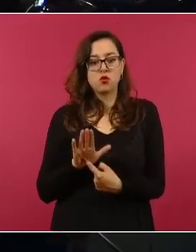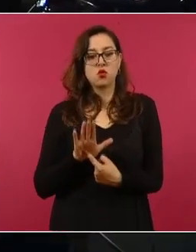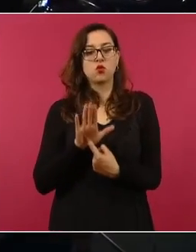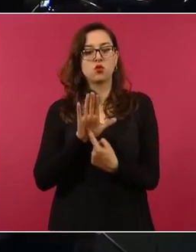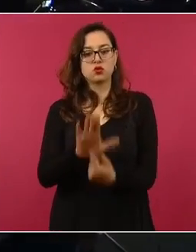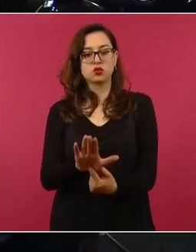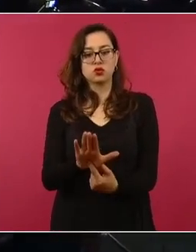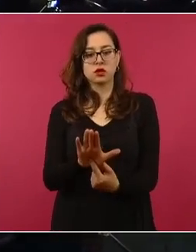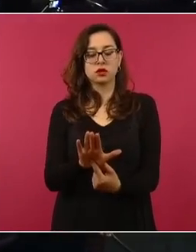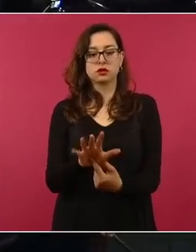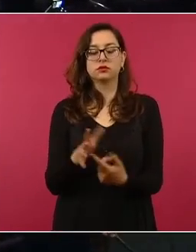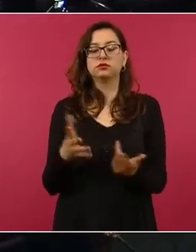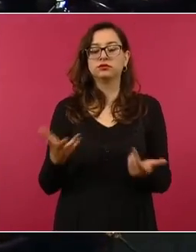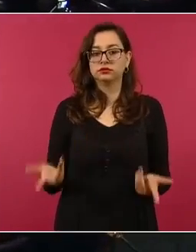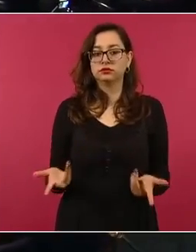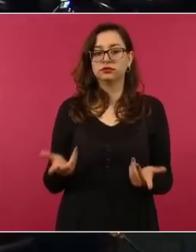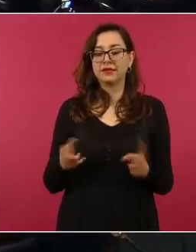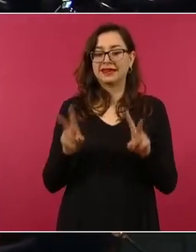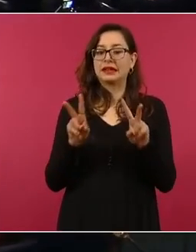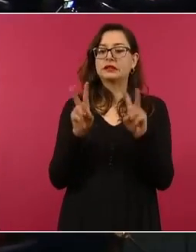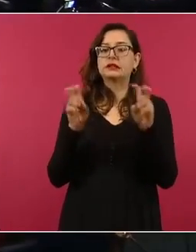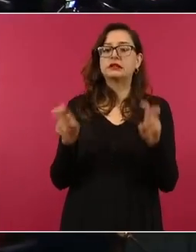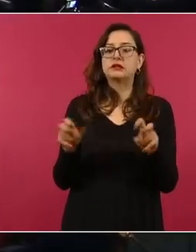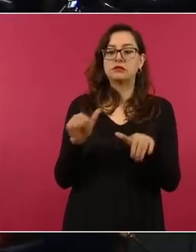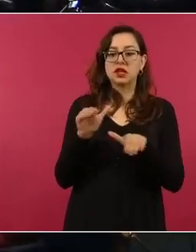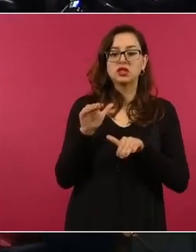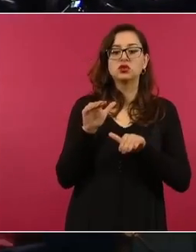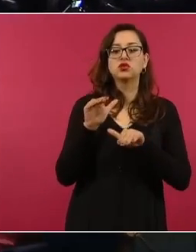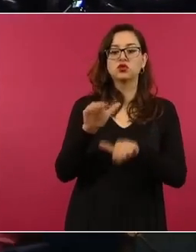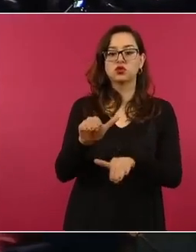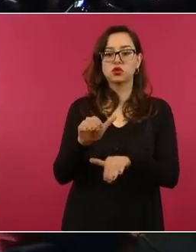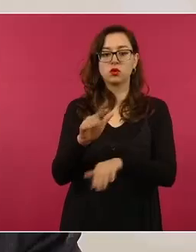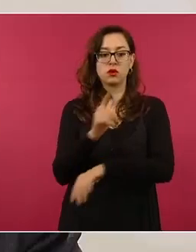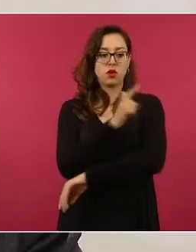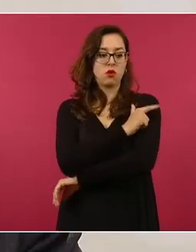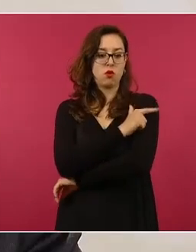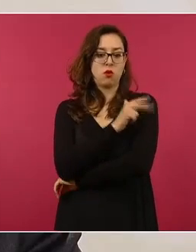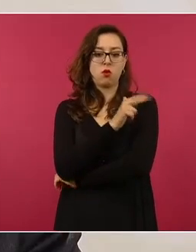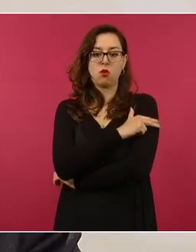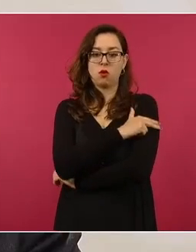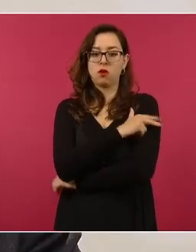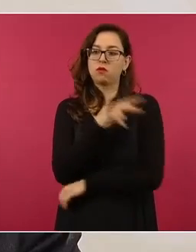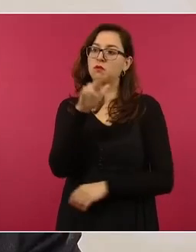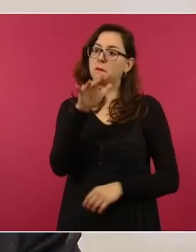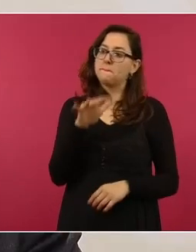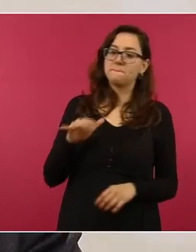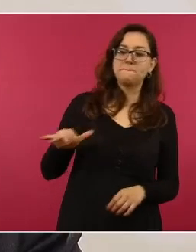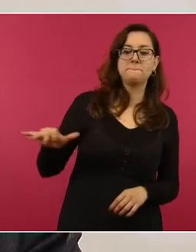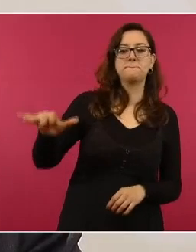lo de la consulta sobre la Guardia Nacional.